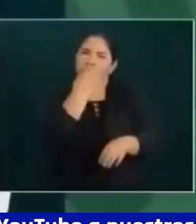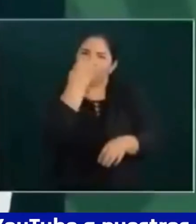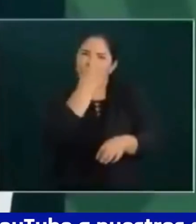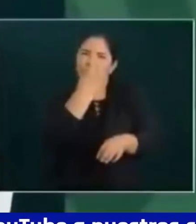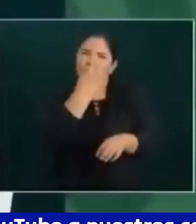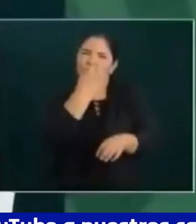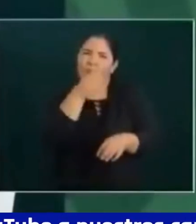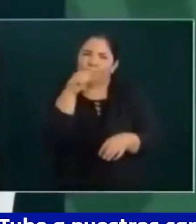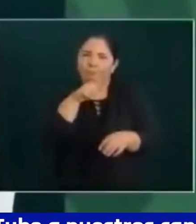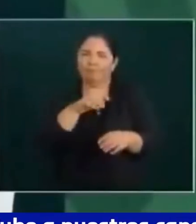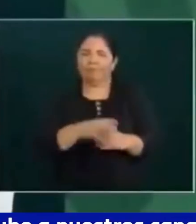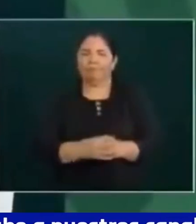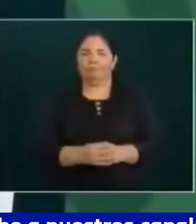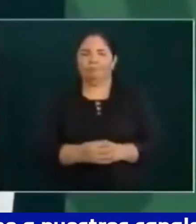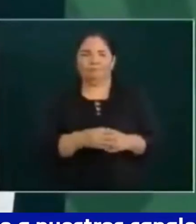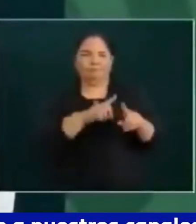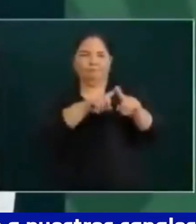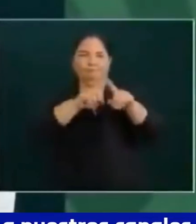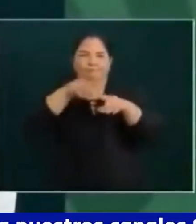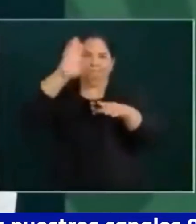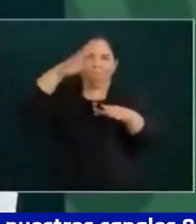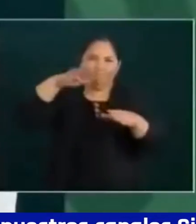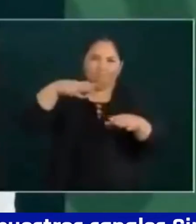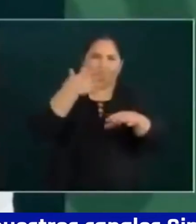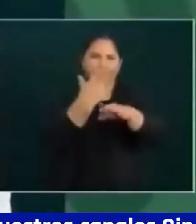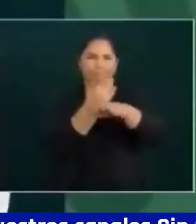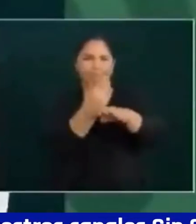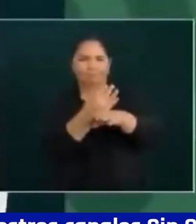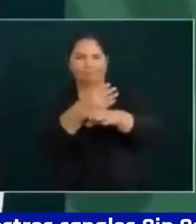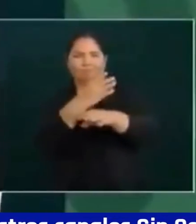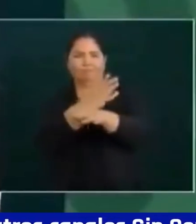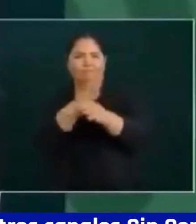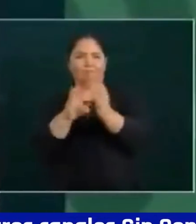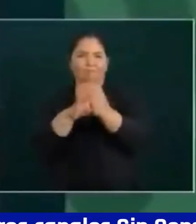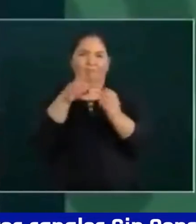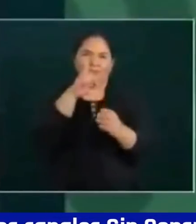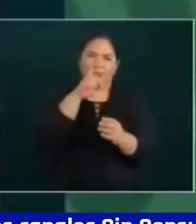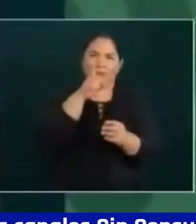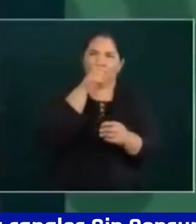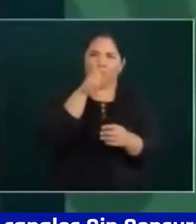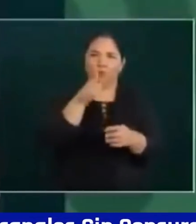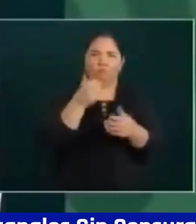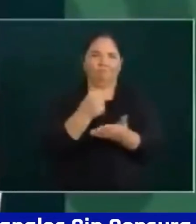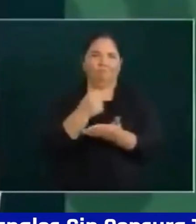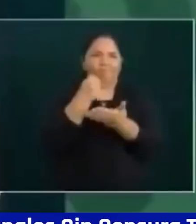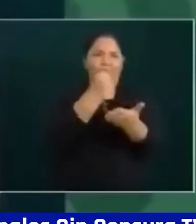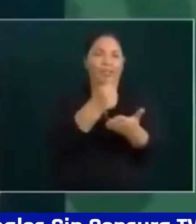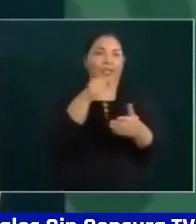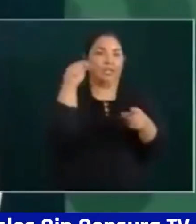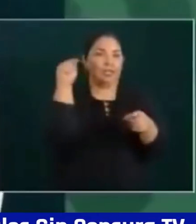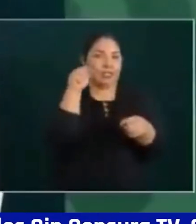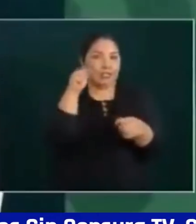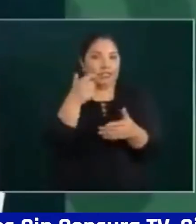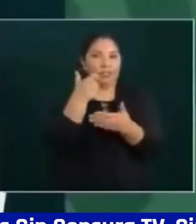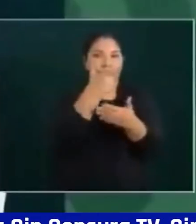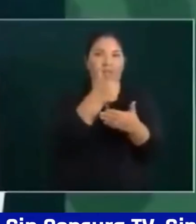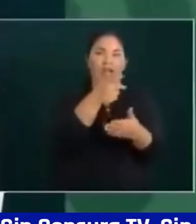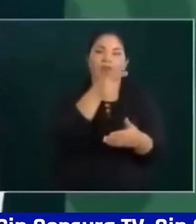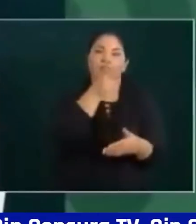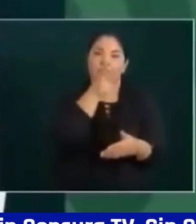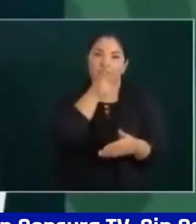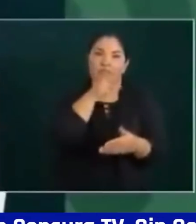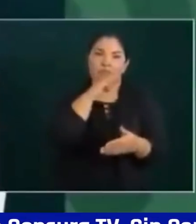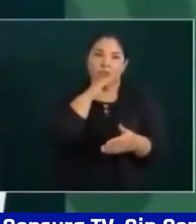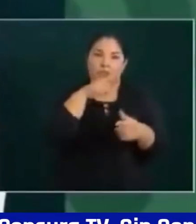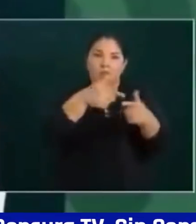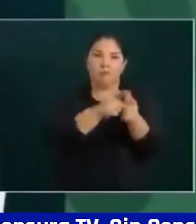a su escuela. Este dinero se entrega a la sociedad de madres o de padres